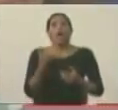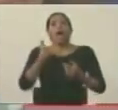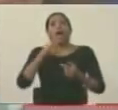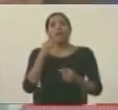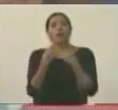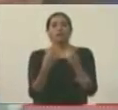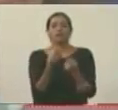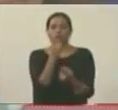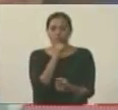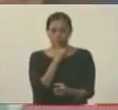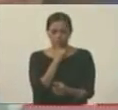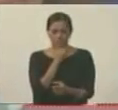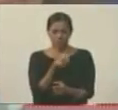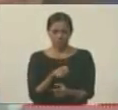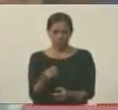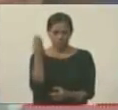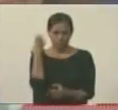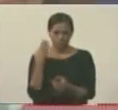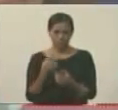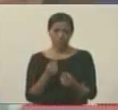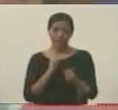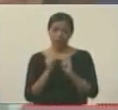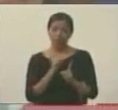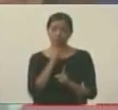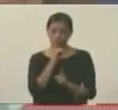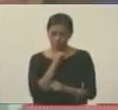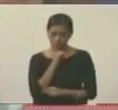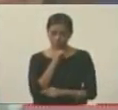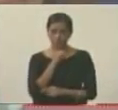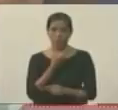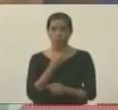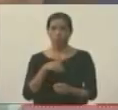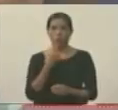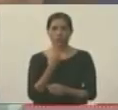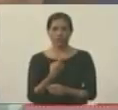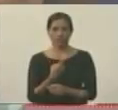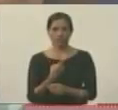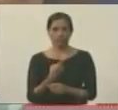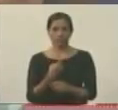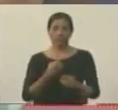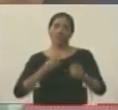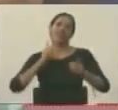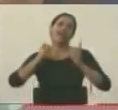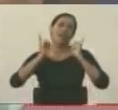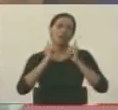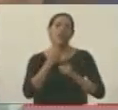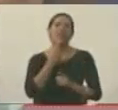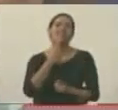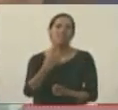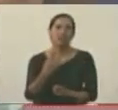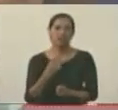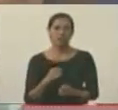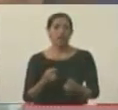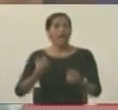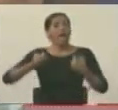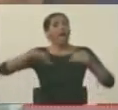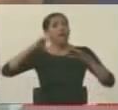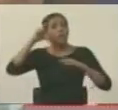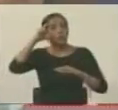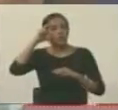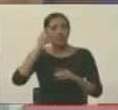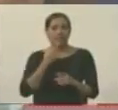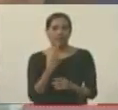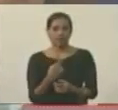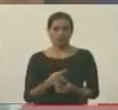puedo decir hay cosas que no puedo si algún día las directo algún día de la vida